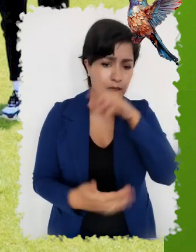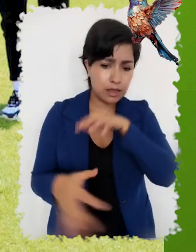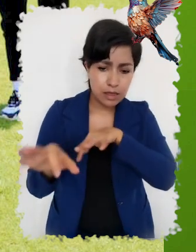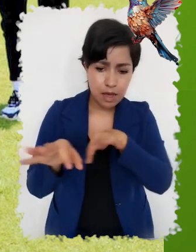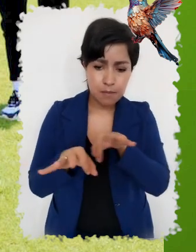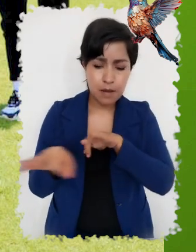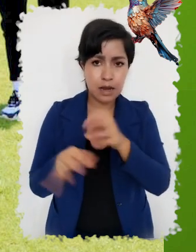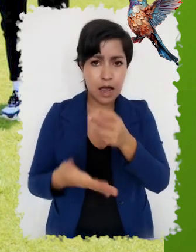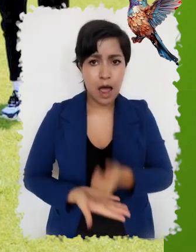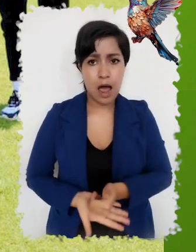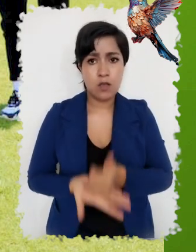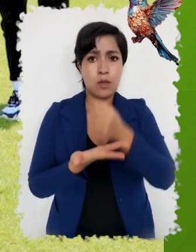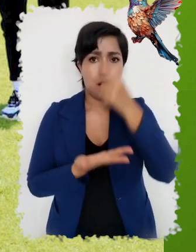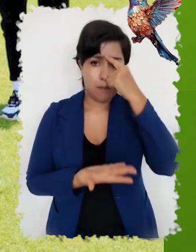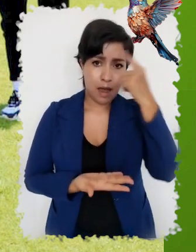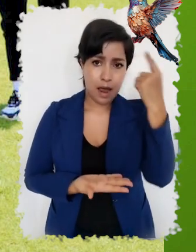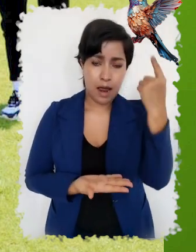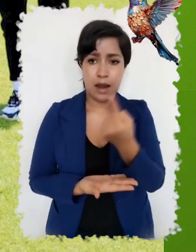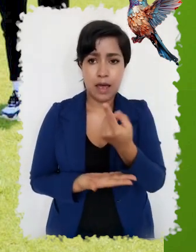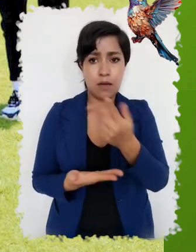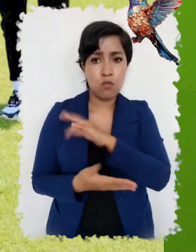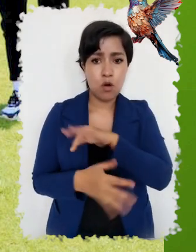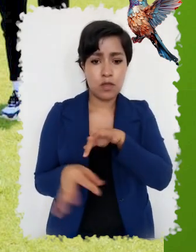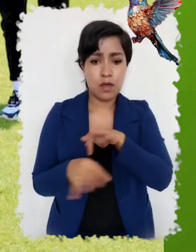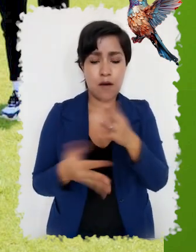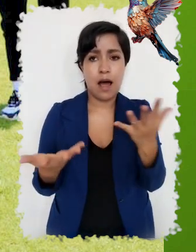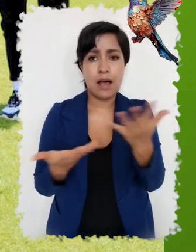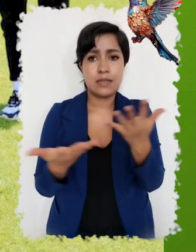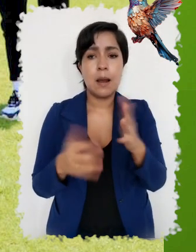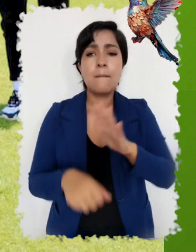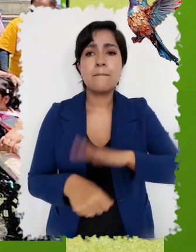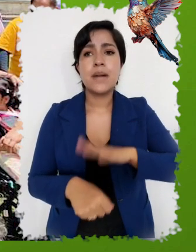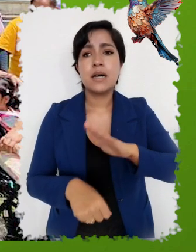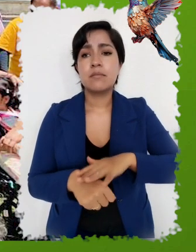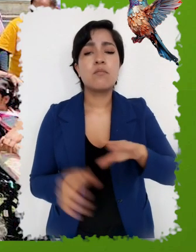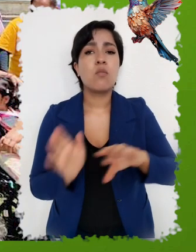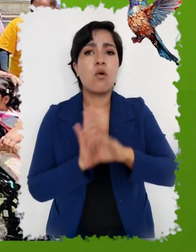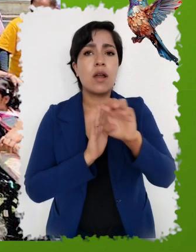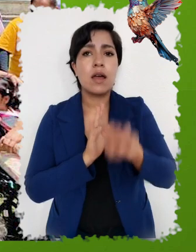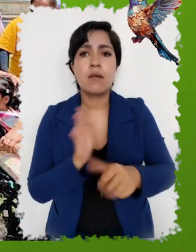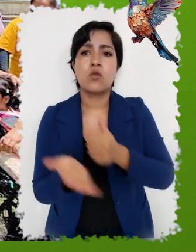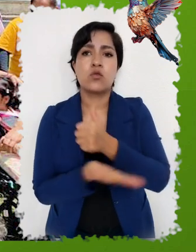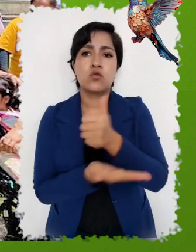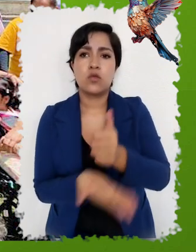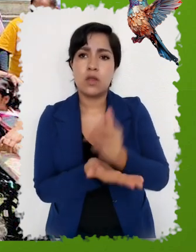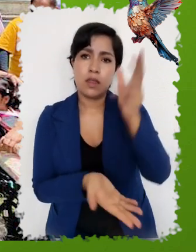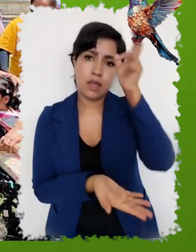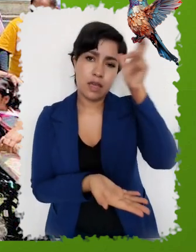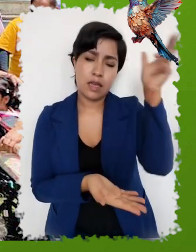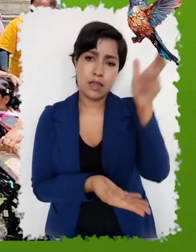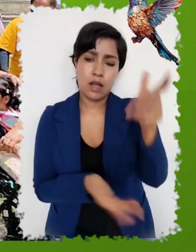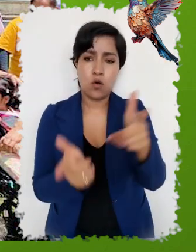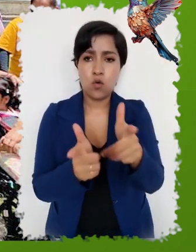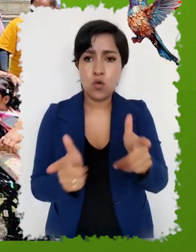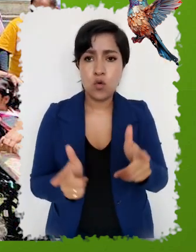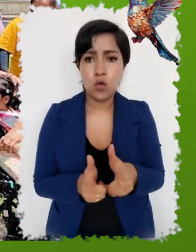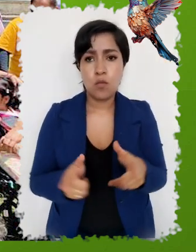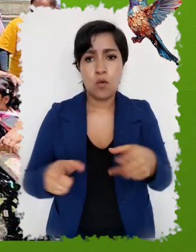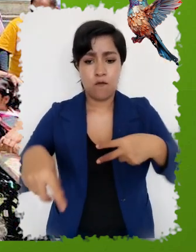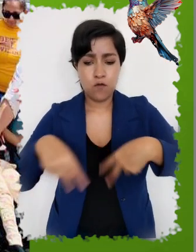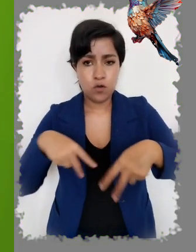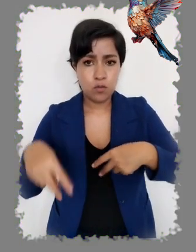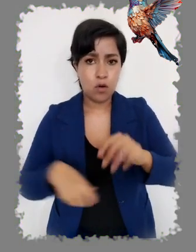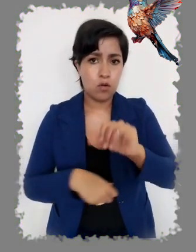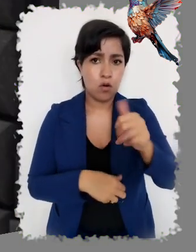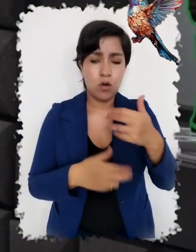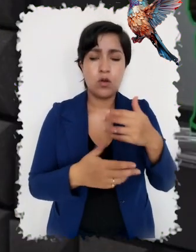podamos llegar más más más por ejemplo en en Ciudad Hidalgo hay hay un club que entrena fútbol en